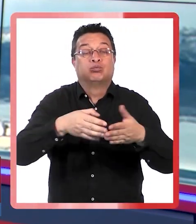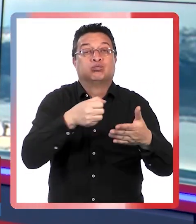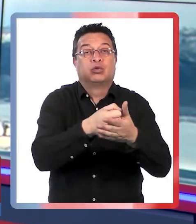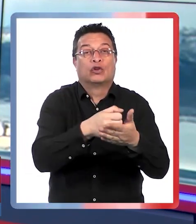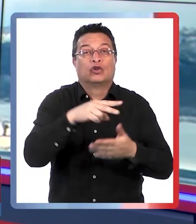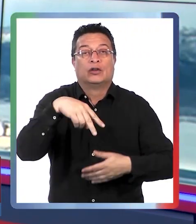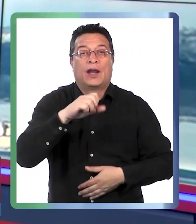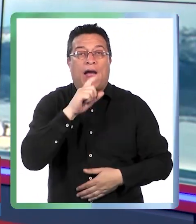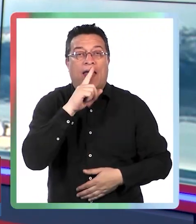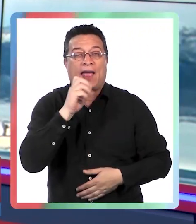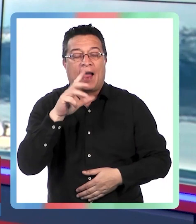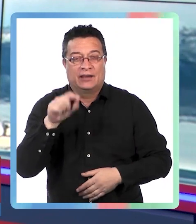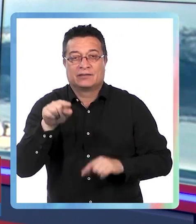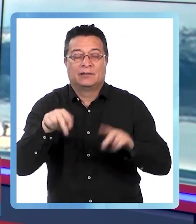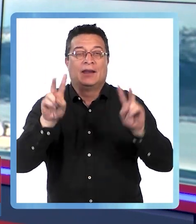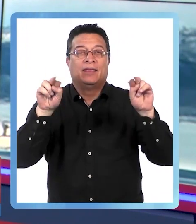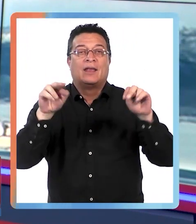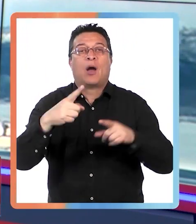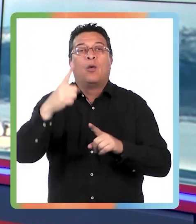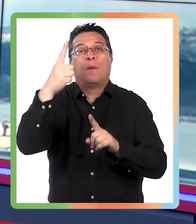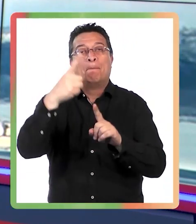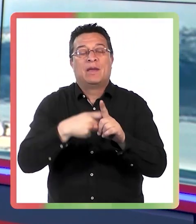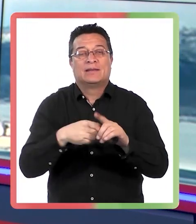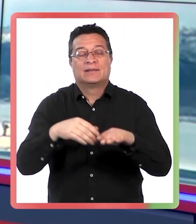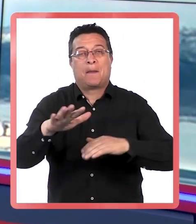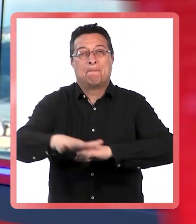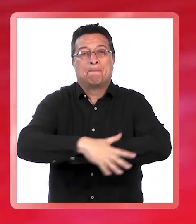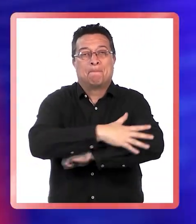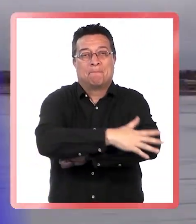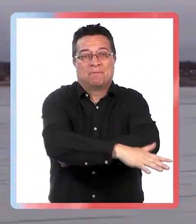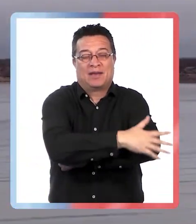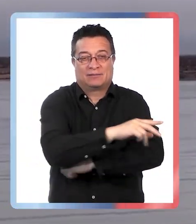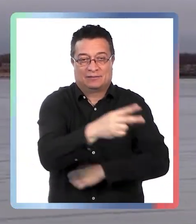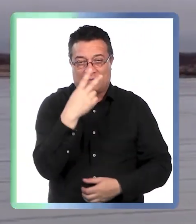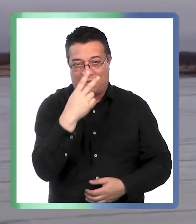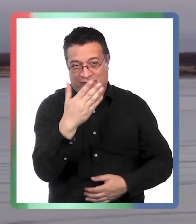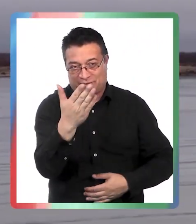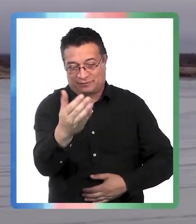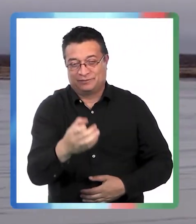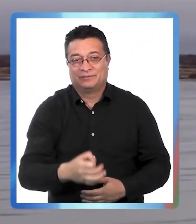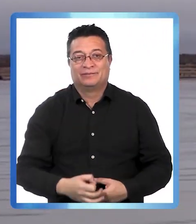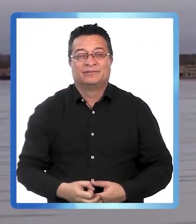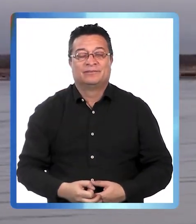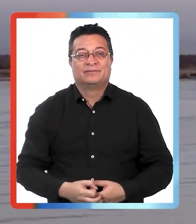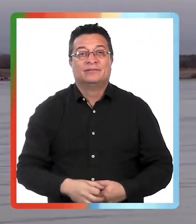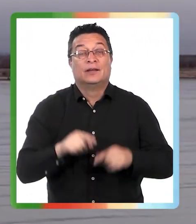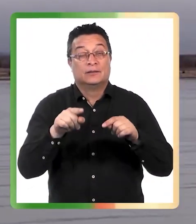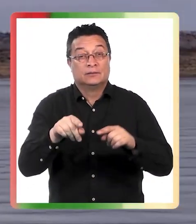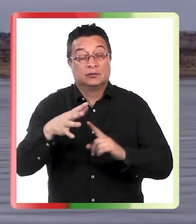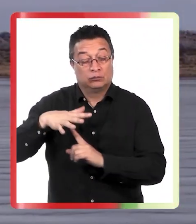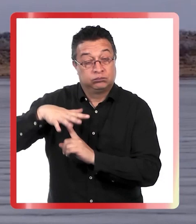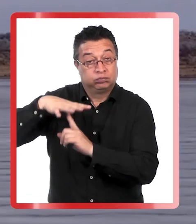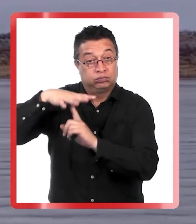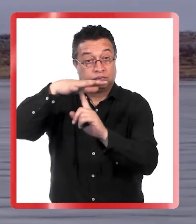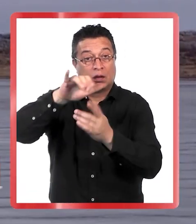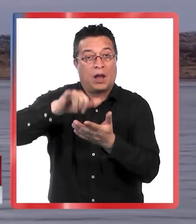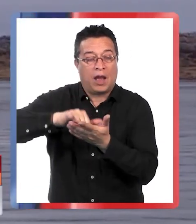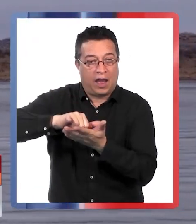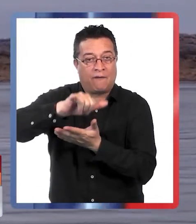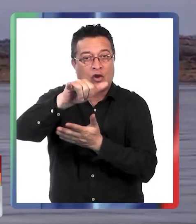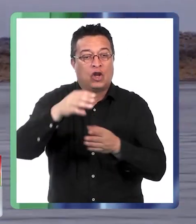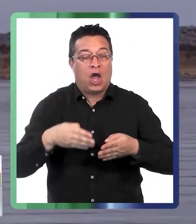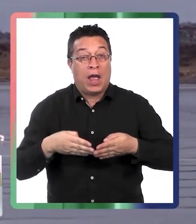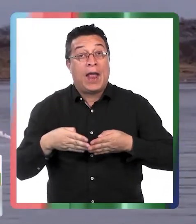en el marco del mes del mar. Lo revisamos con ITV Patagonia. Utilizando el helicóptero, avión y